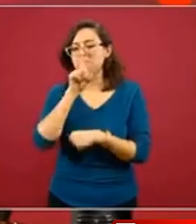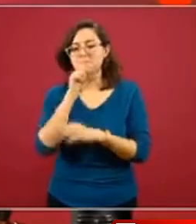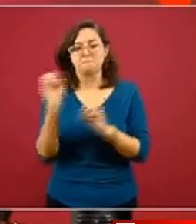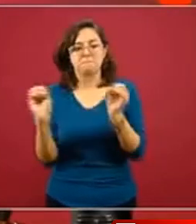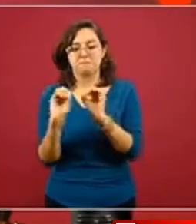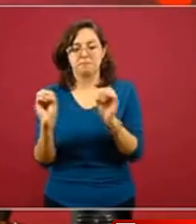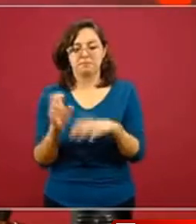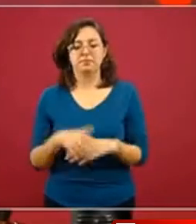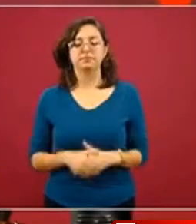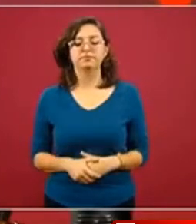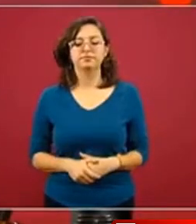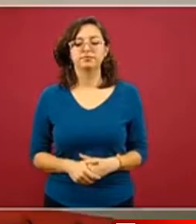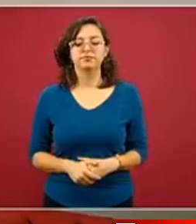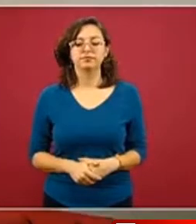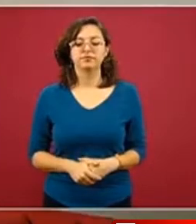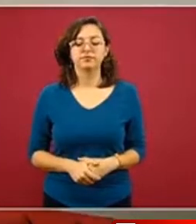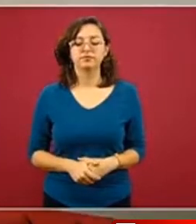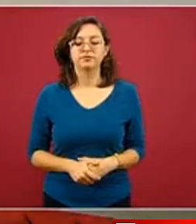se comentaron.